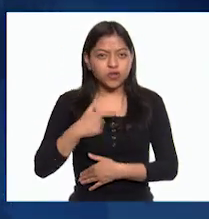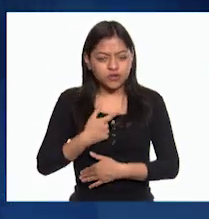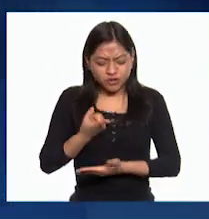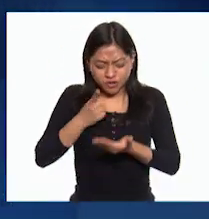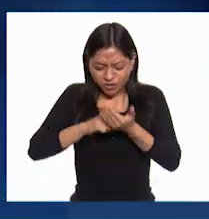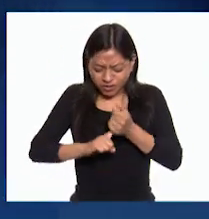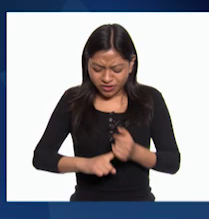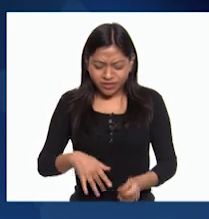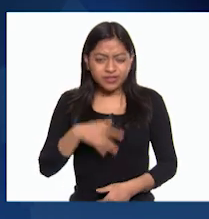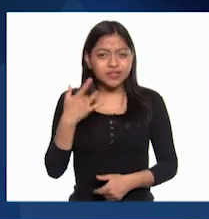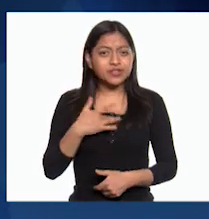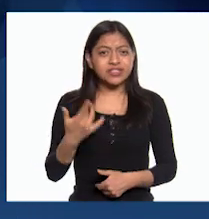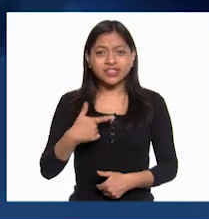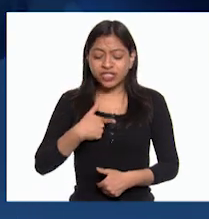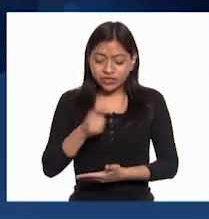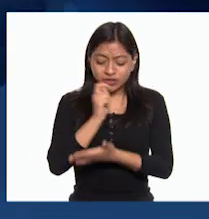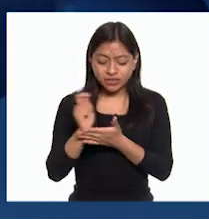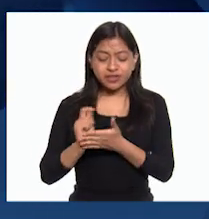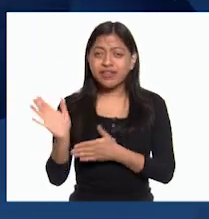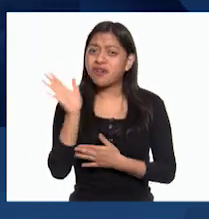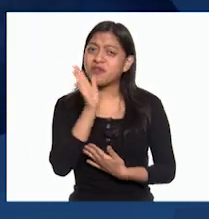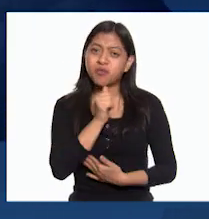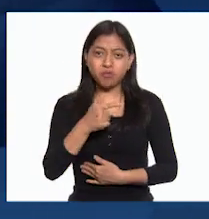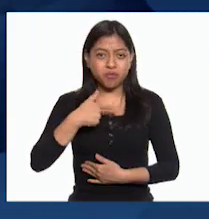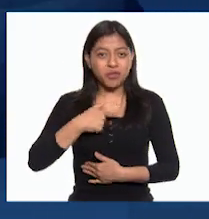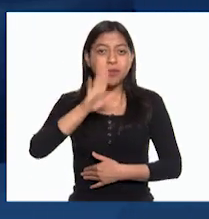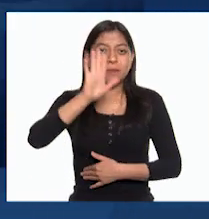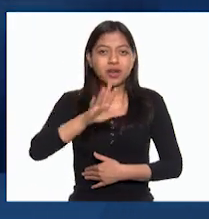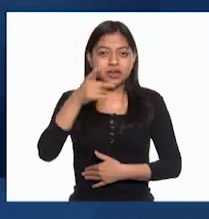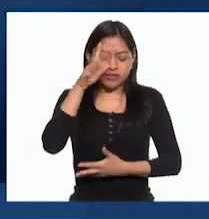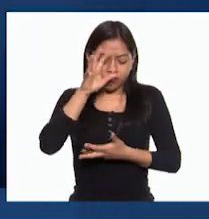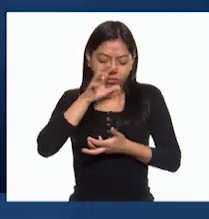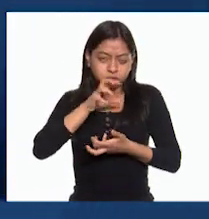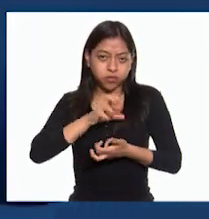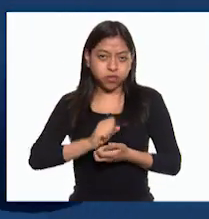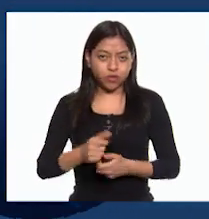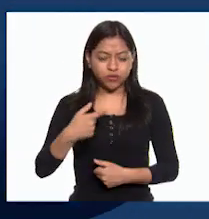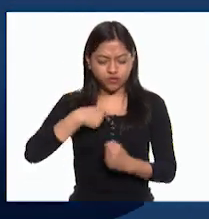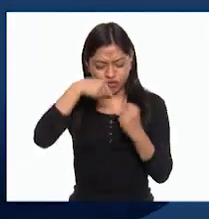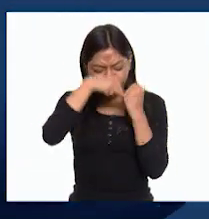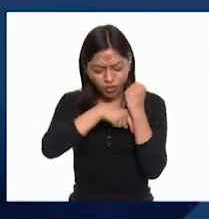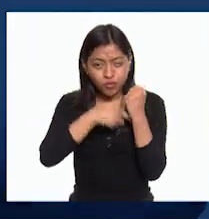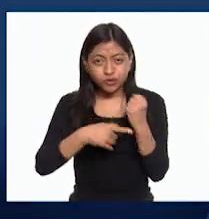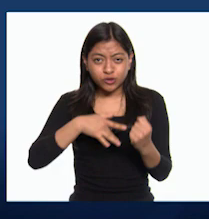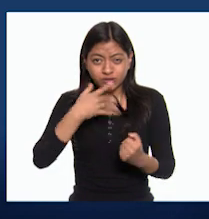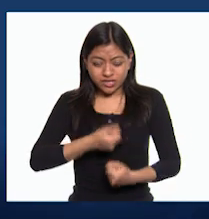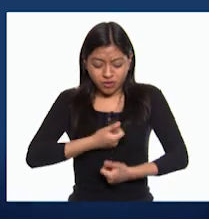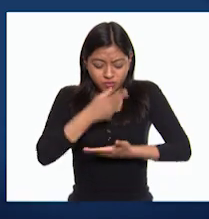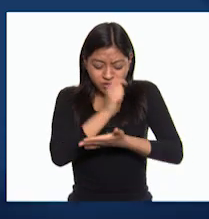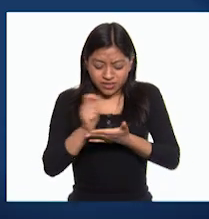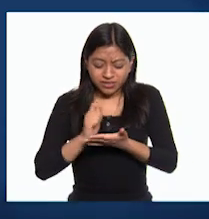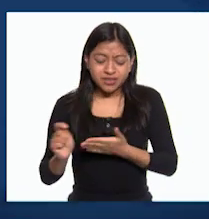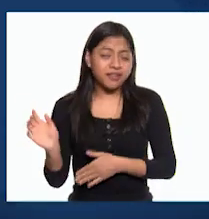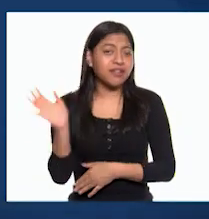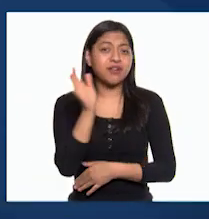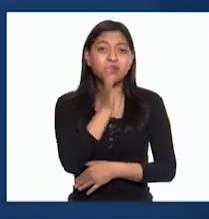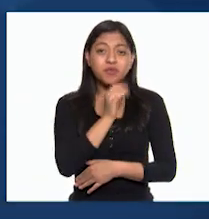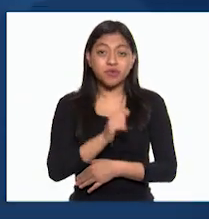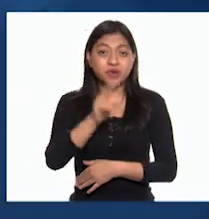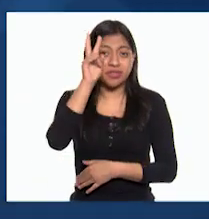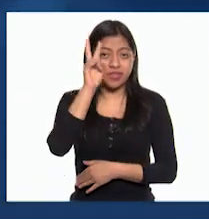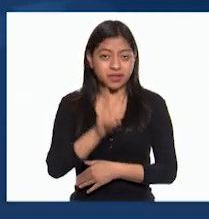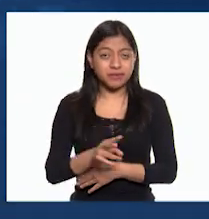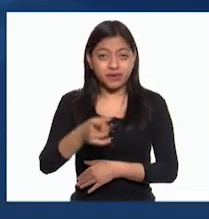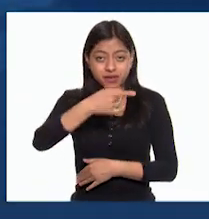millares esta carroña mía. La abruman y la expresan, la ocultan, la disfrazan. Son su lujosa